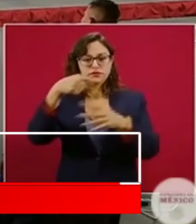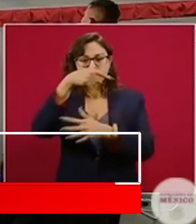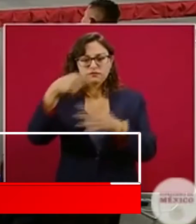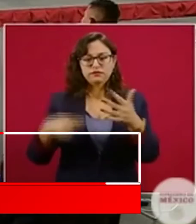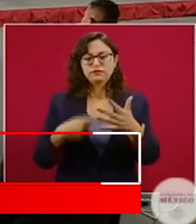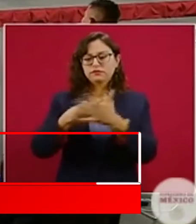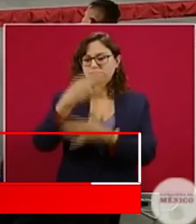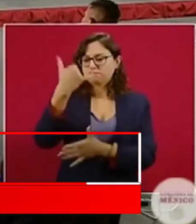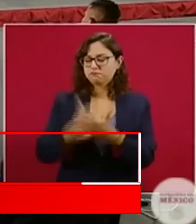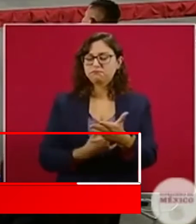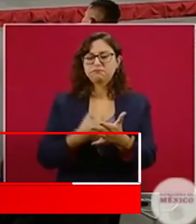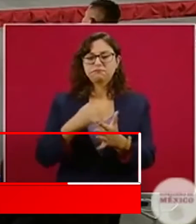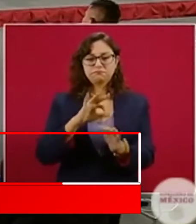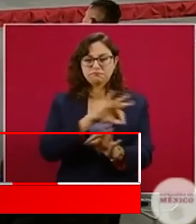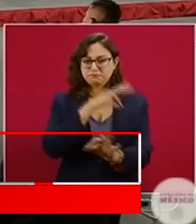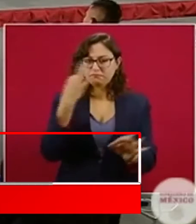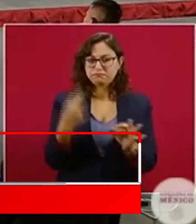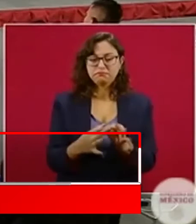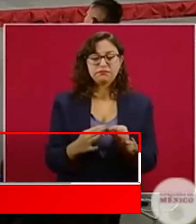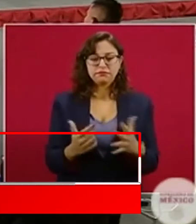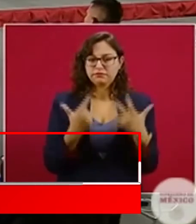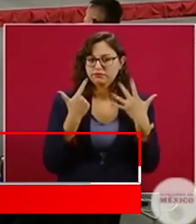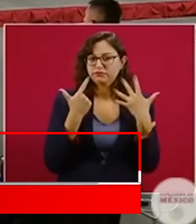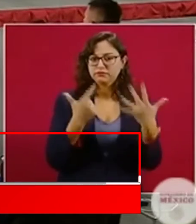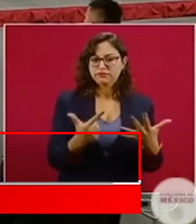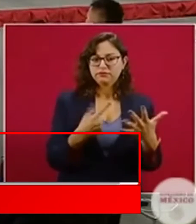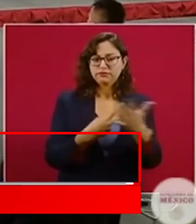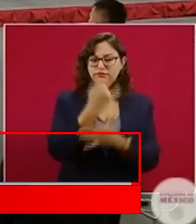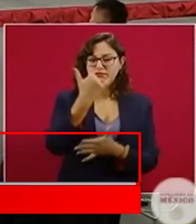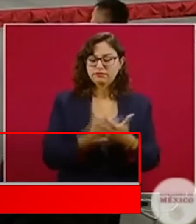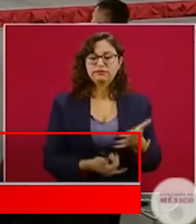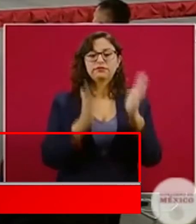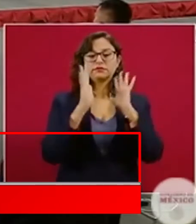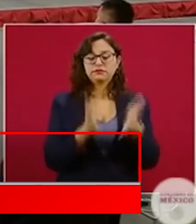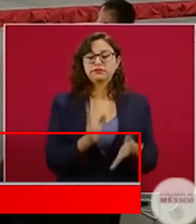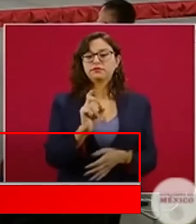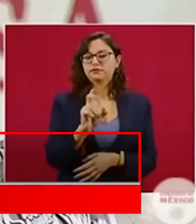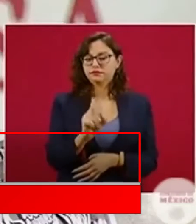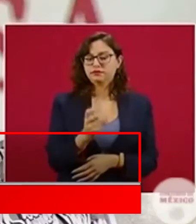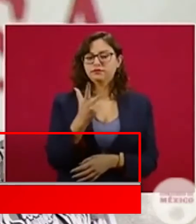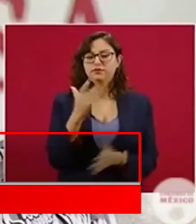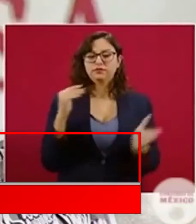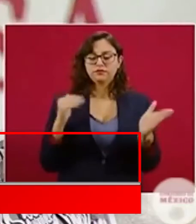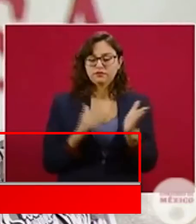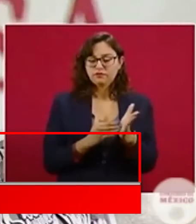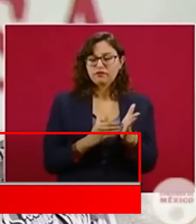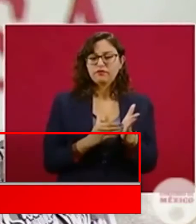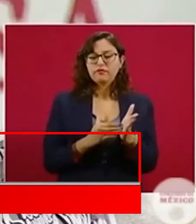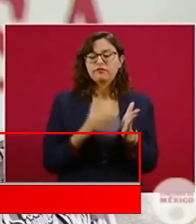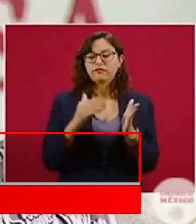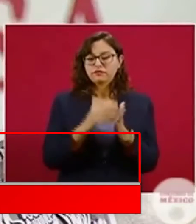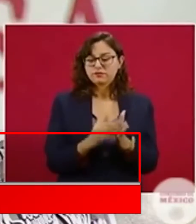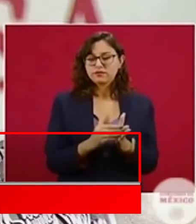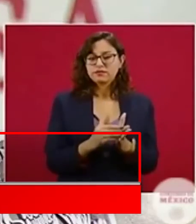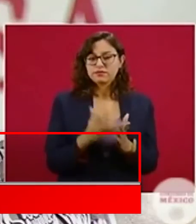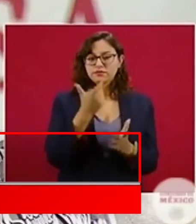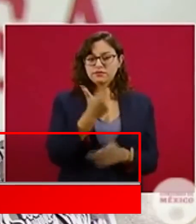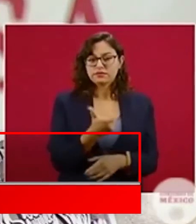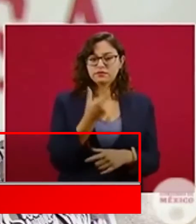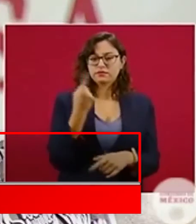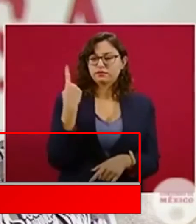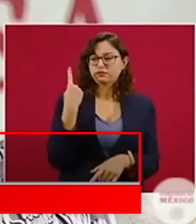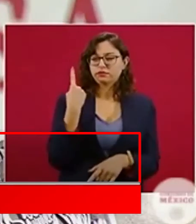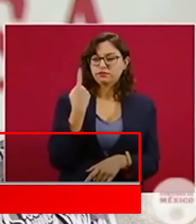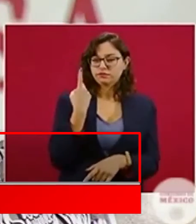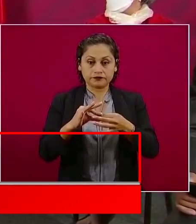Dentro del Plan de Reactivación Económica Federal, autoridades dieron a conocer que 2 obras, la ampliación de la carretera Zacatecas-Aguascalientes, así como